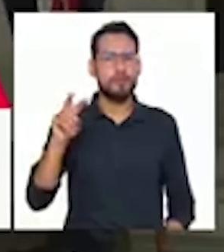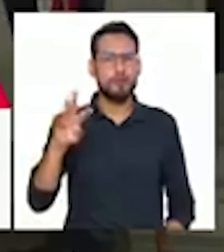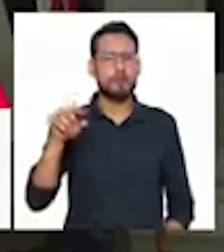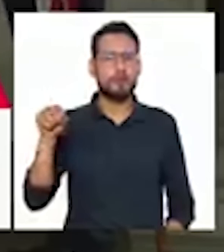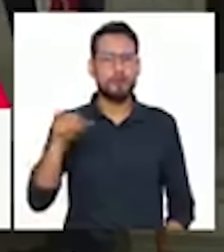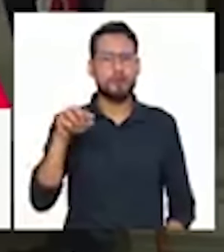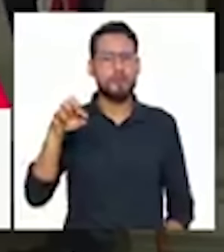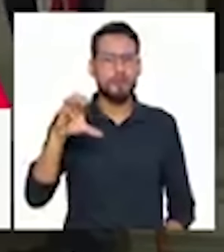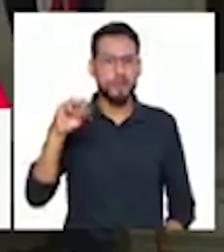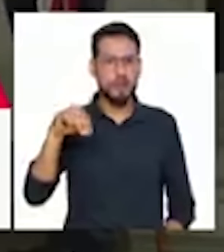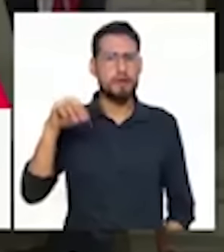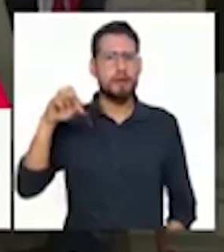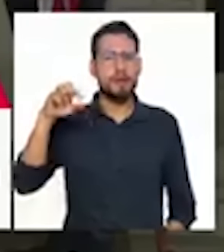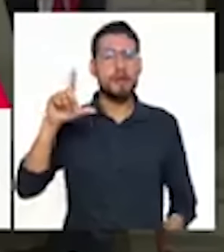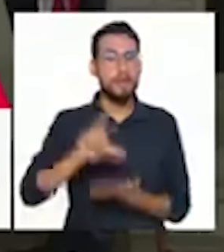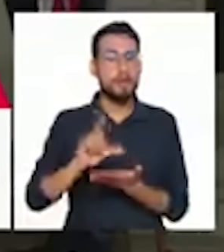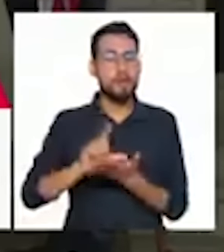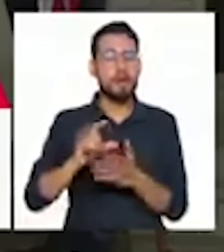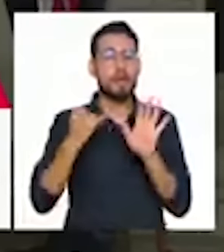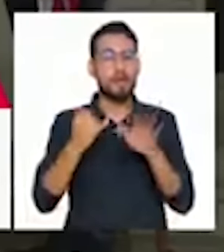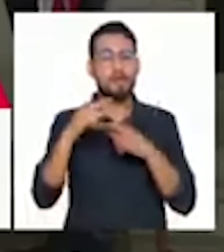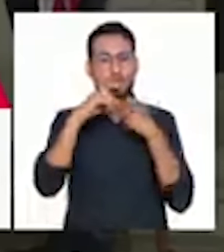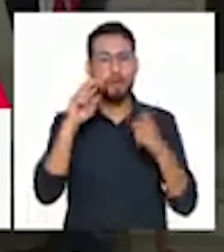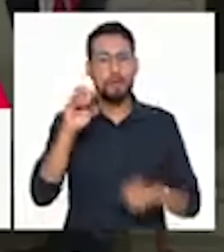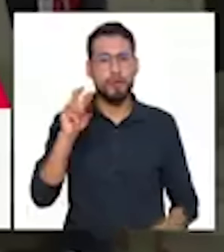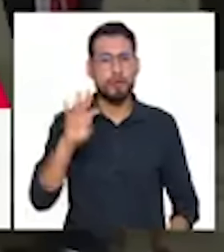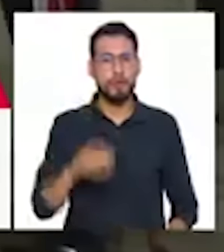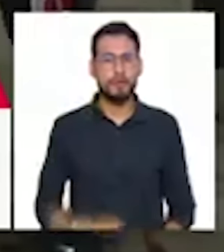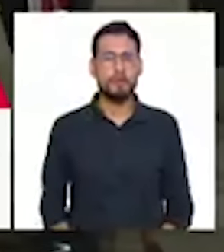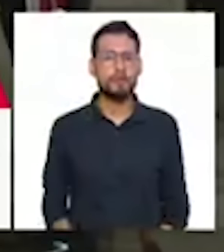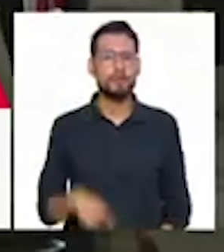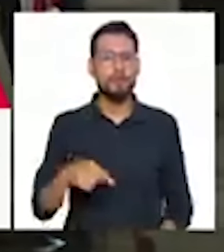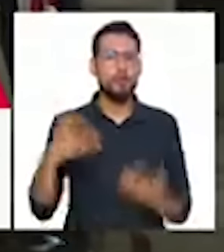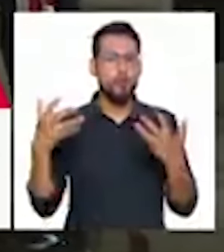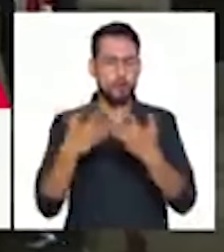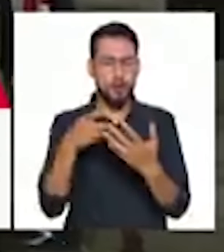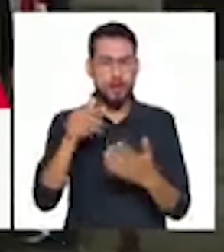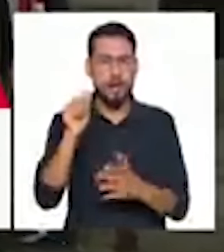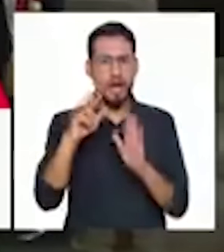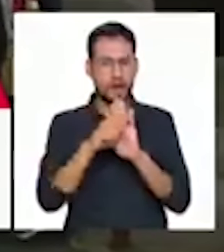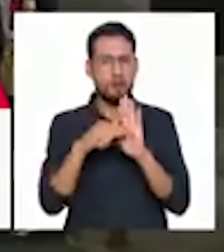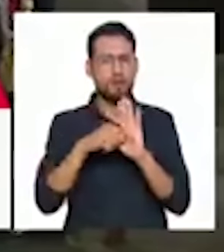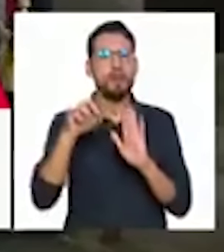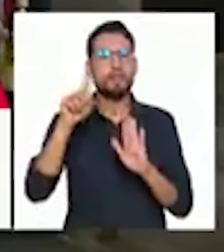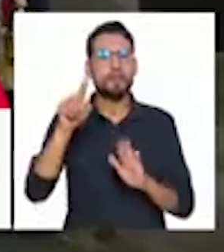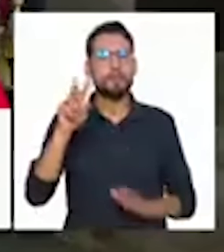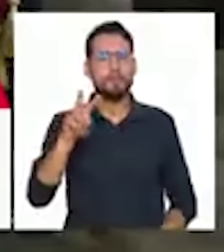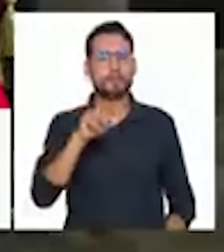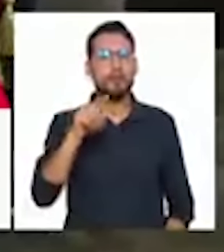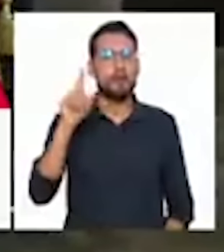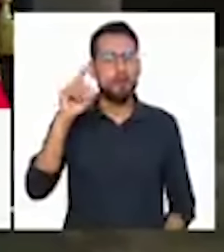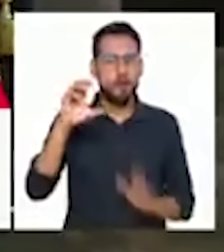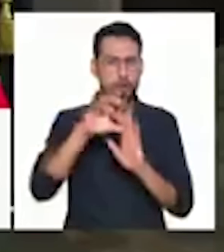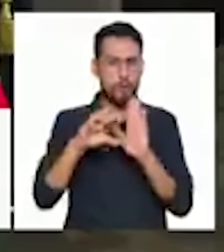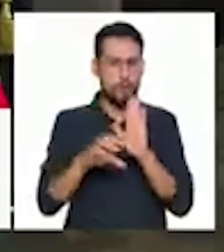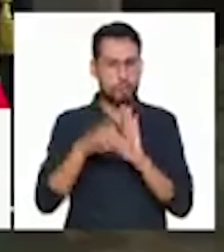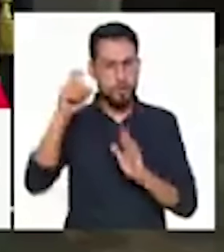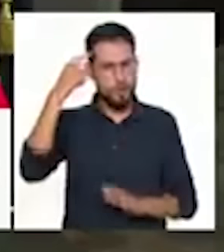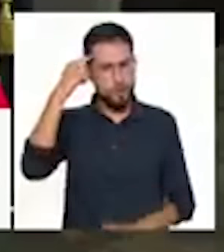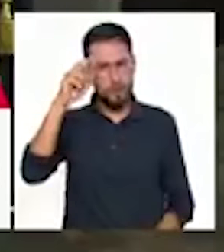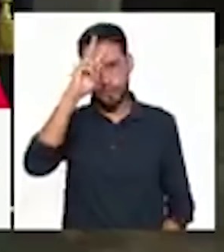061-2024-PCM, Lima, 6 de marzo de 2024. De conformidad con el artículo 122 de la Constitución Política del Perú,